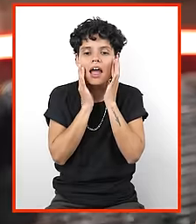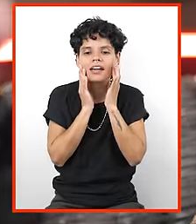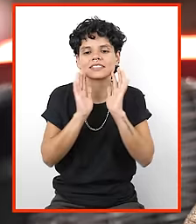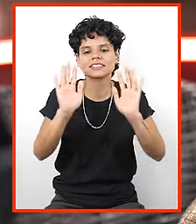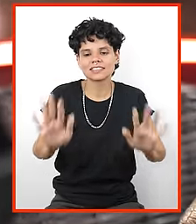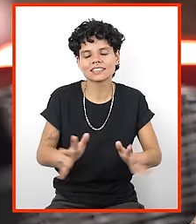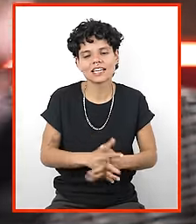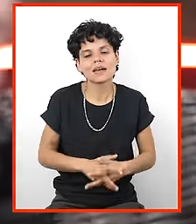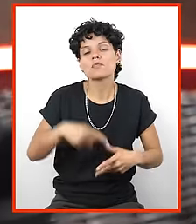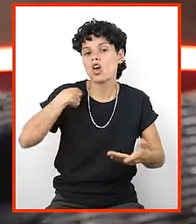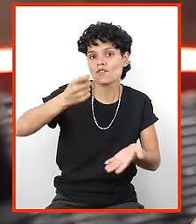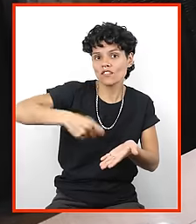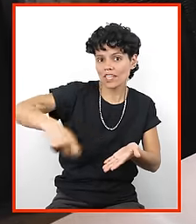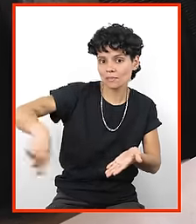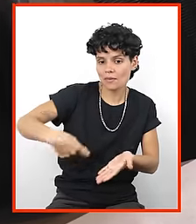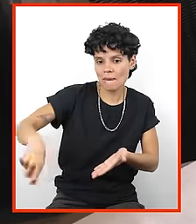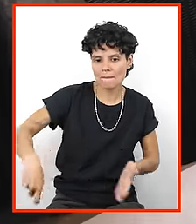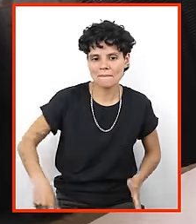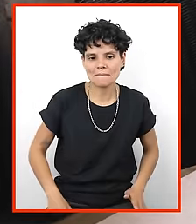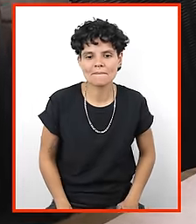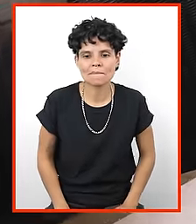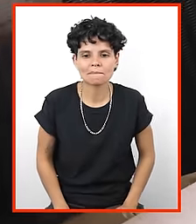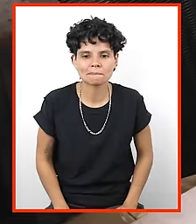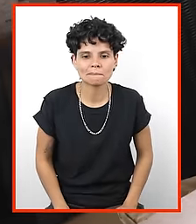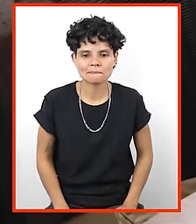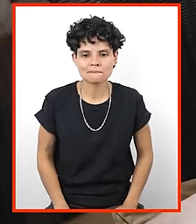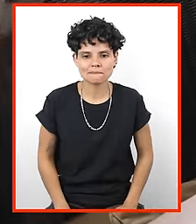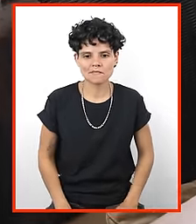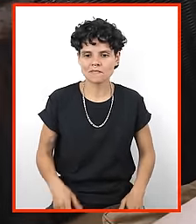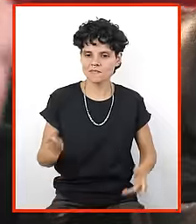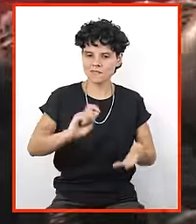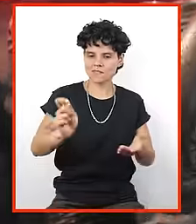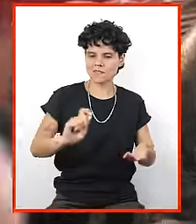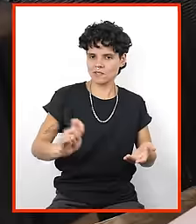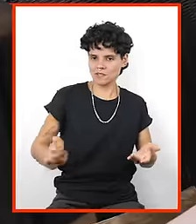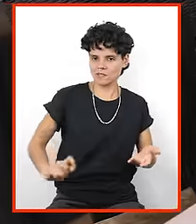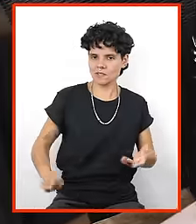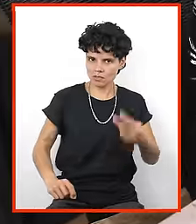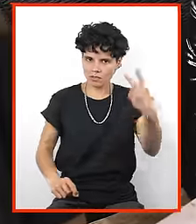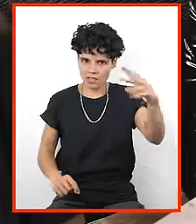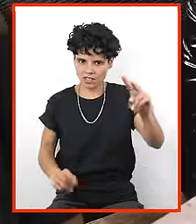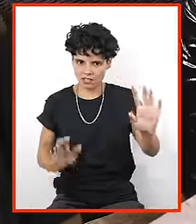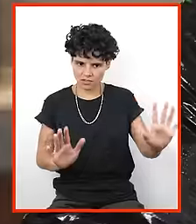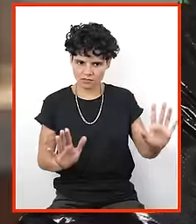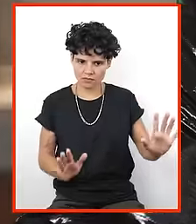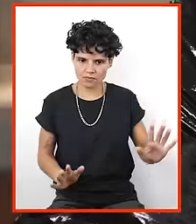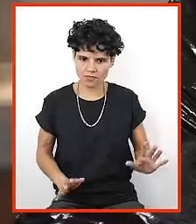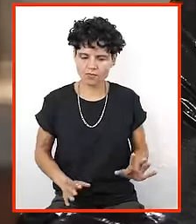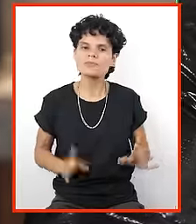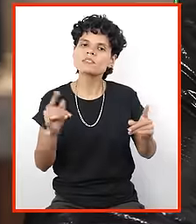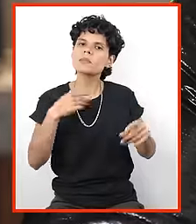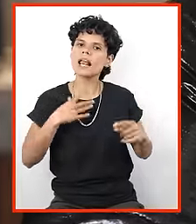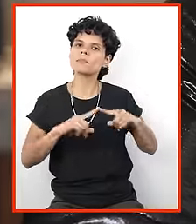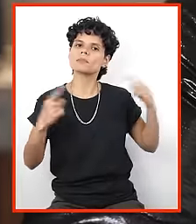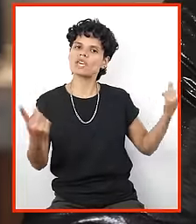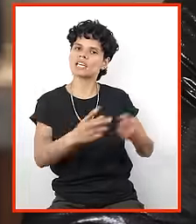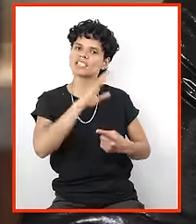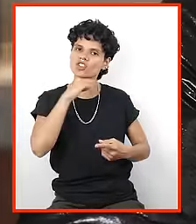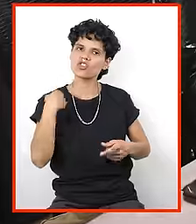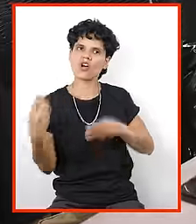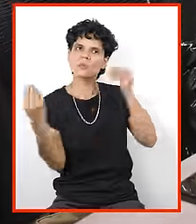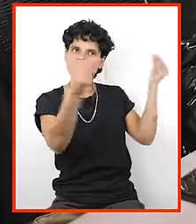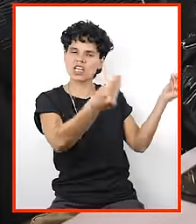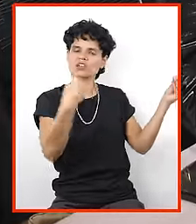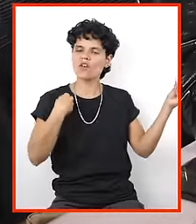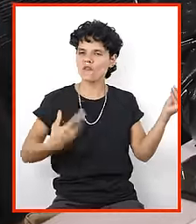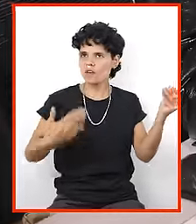Oye, ya mira, ¿lo firmo acá o no? ¿Firmo este para ti? O sea, este yo lo voy a poner en mi pieza. Ya. Voy a